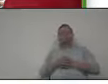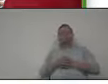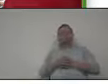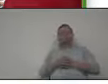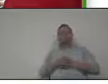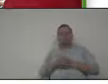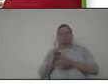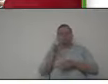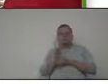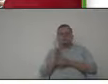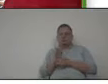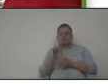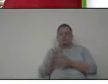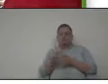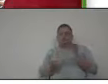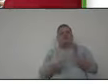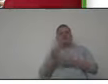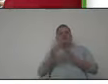institución.